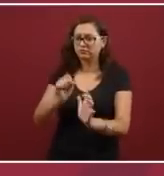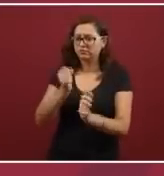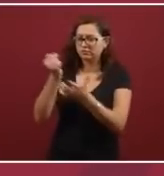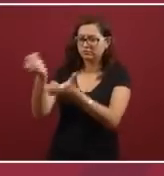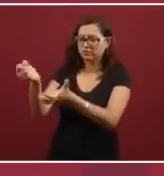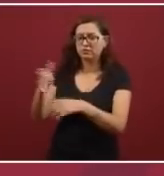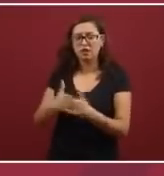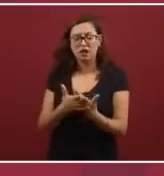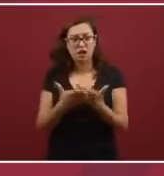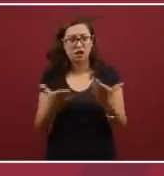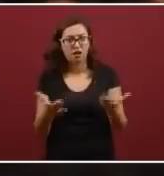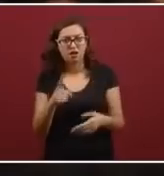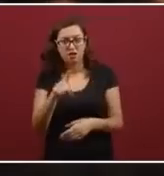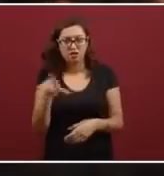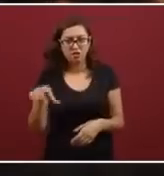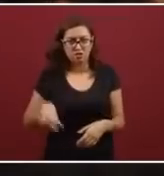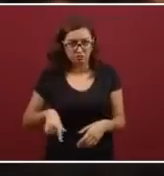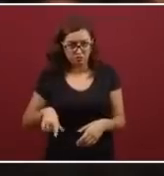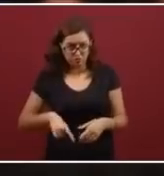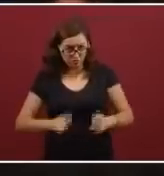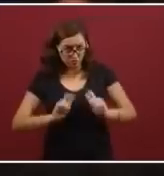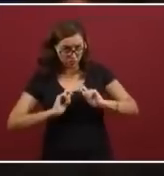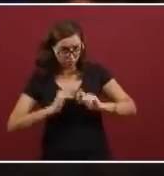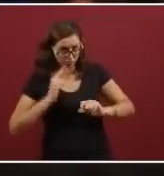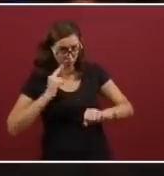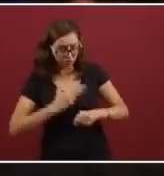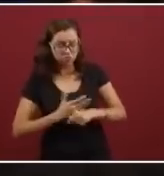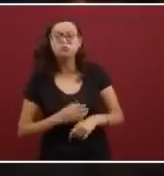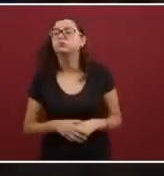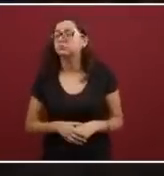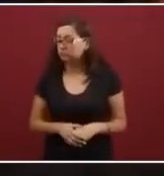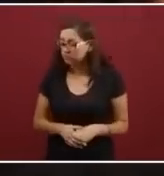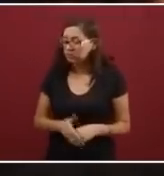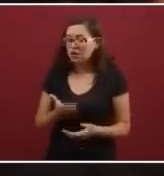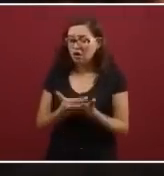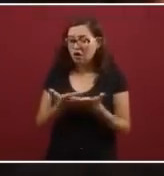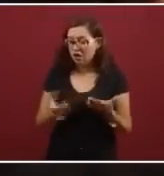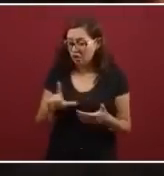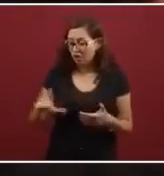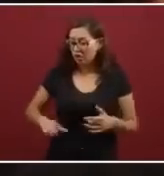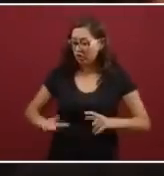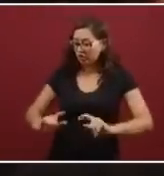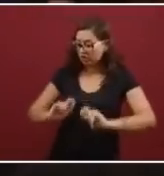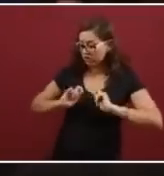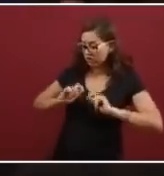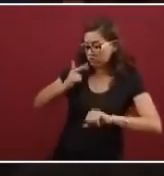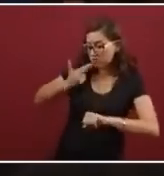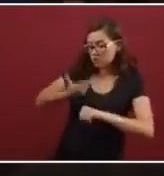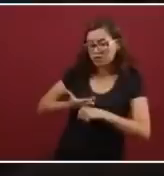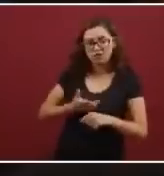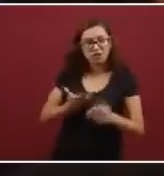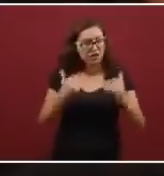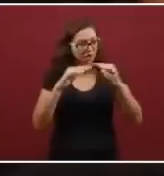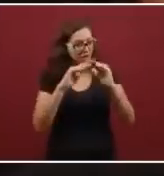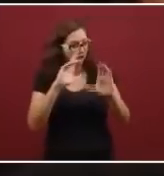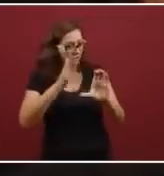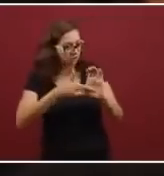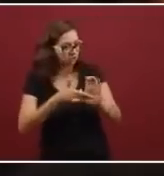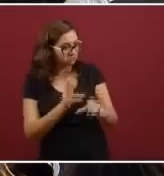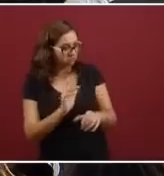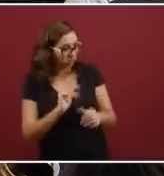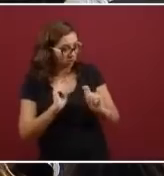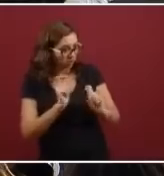gobierno quiere estar ahora el gobierno lo va a ser de manera directa a los albergues van a ser del gobierno si todos en